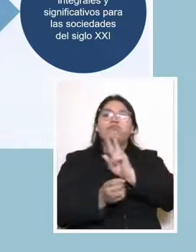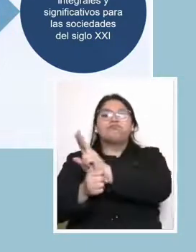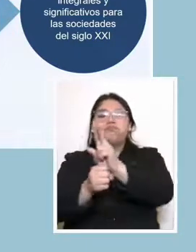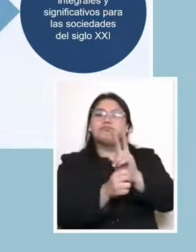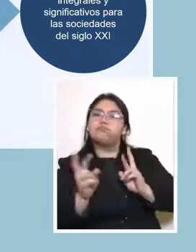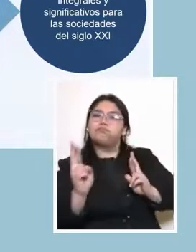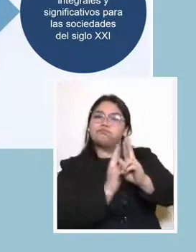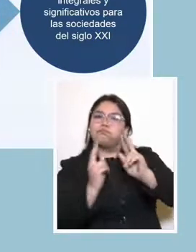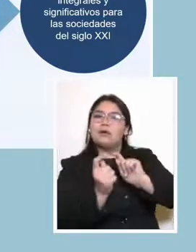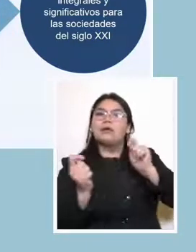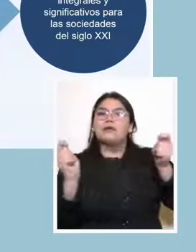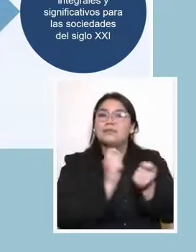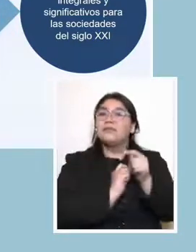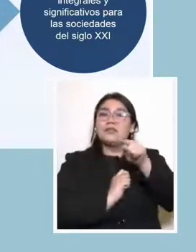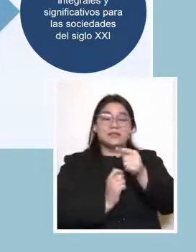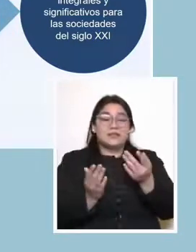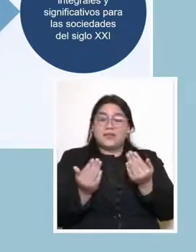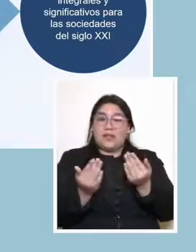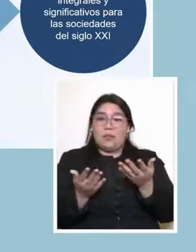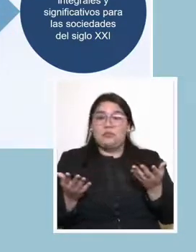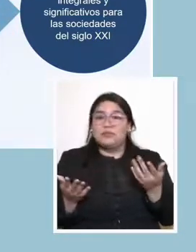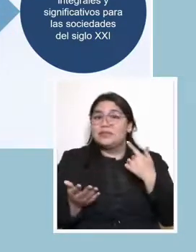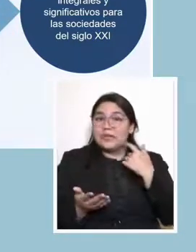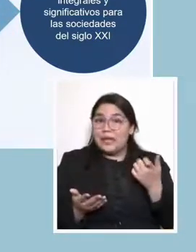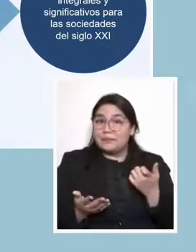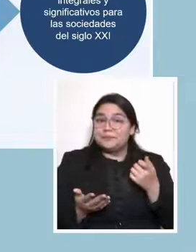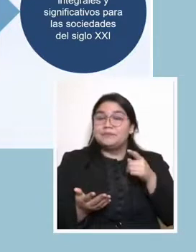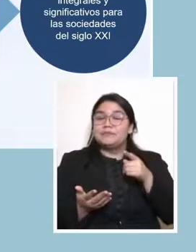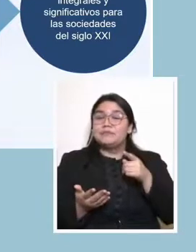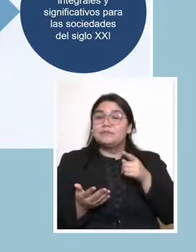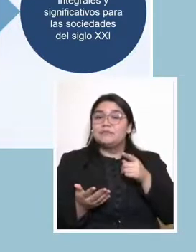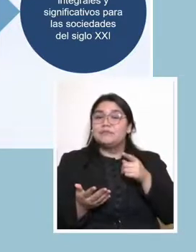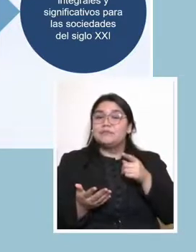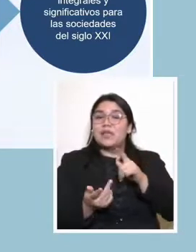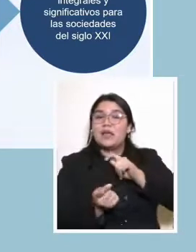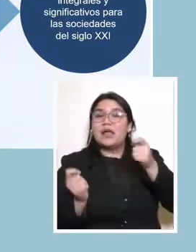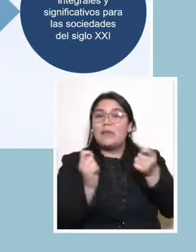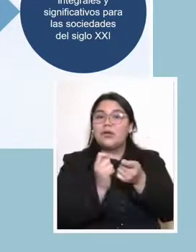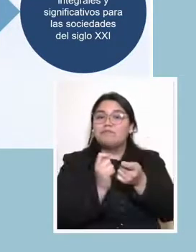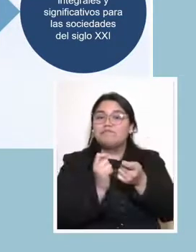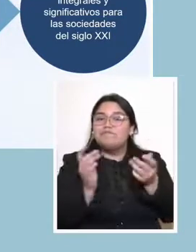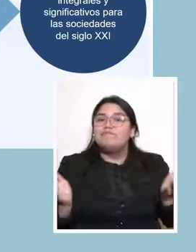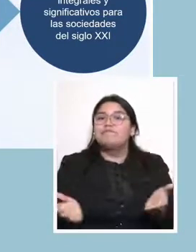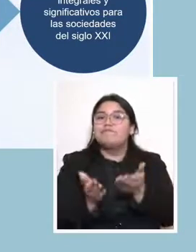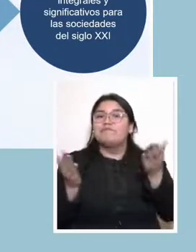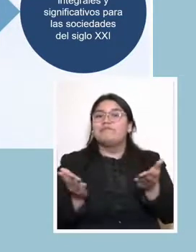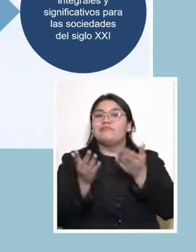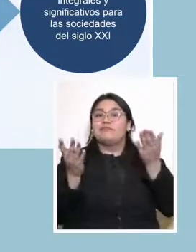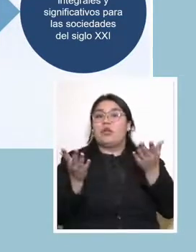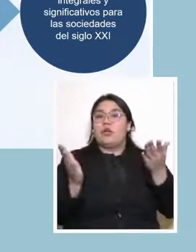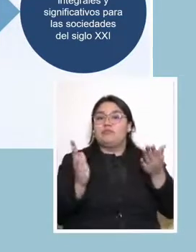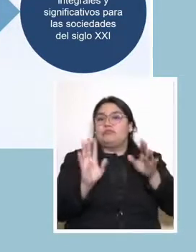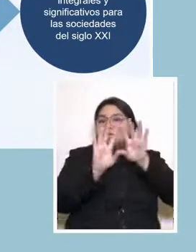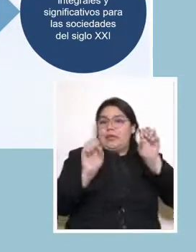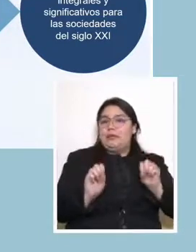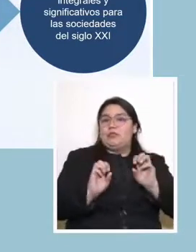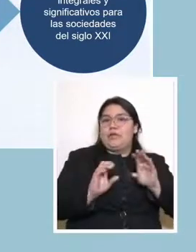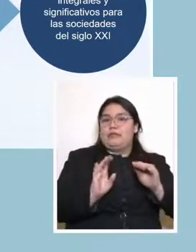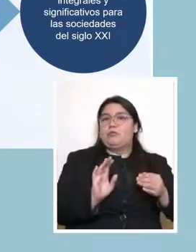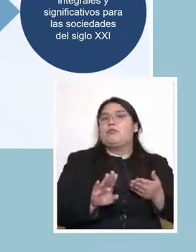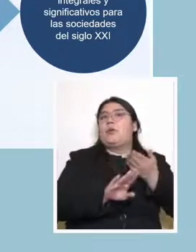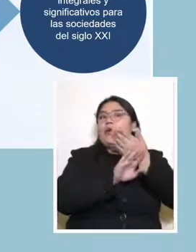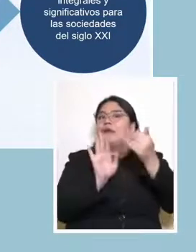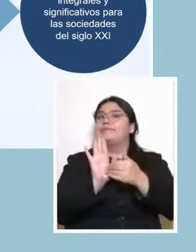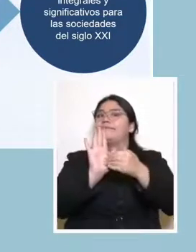que impulsar, ¿no es cierto?, esos cambios basados en la evidencia que nos muestra, ¿no es cierto?, el sistema educativo y aquello que aprendimos